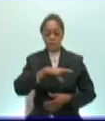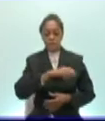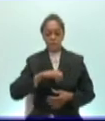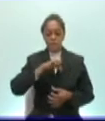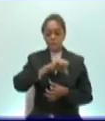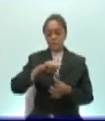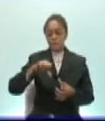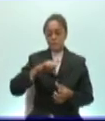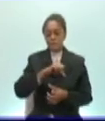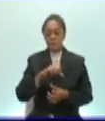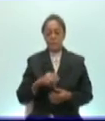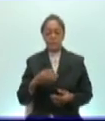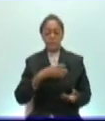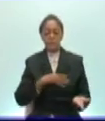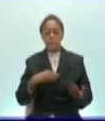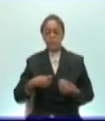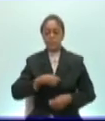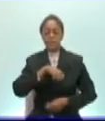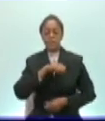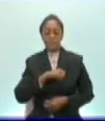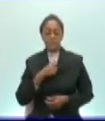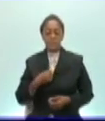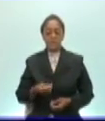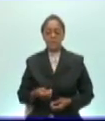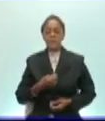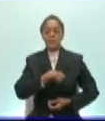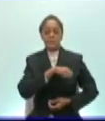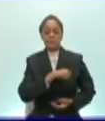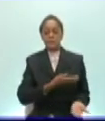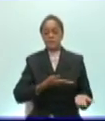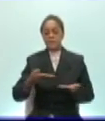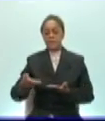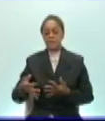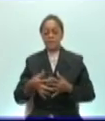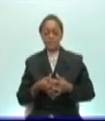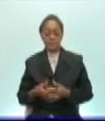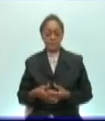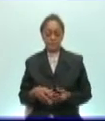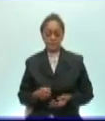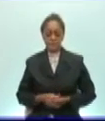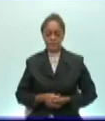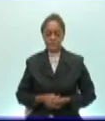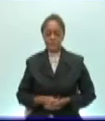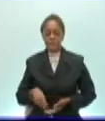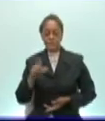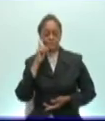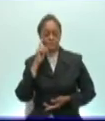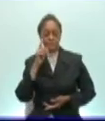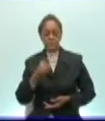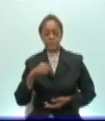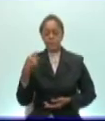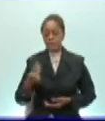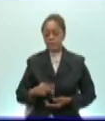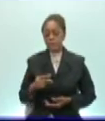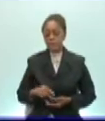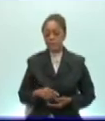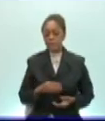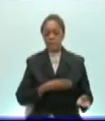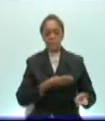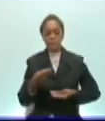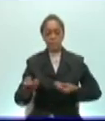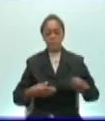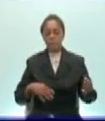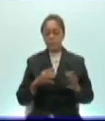Marianas, todas las propiedades que le quedaban a España, o España se las cede a Estados Unidos. ¿Qué estamos viendo en la práctica? Un reparto de